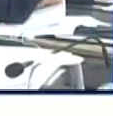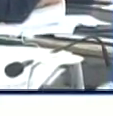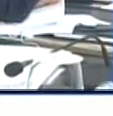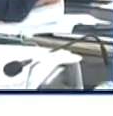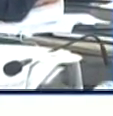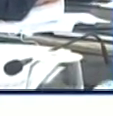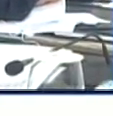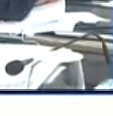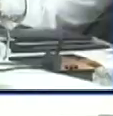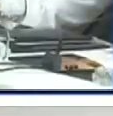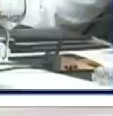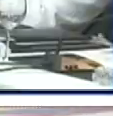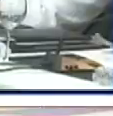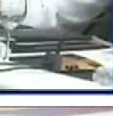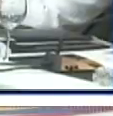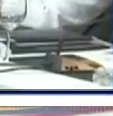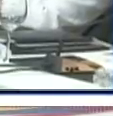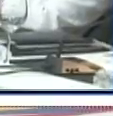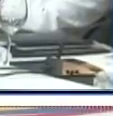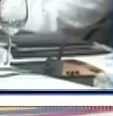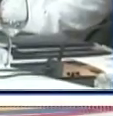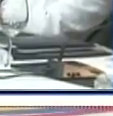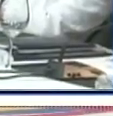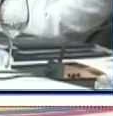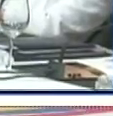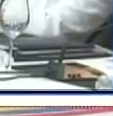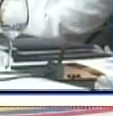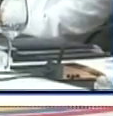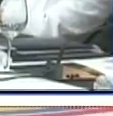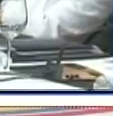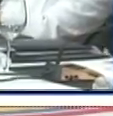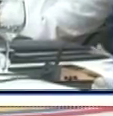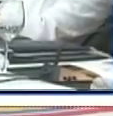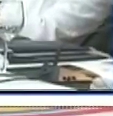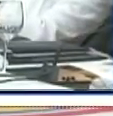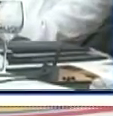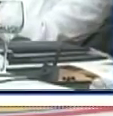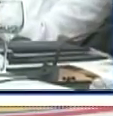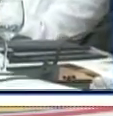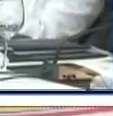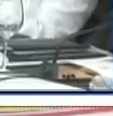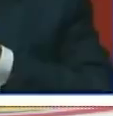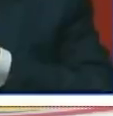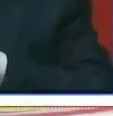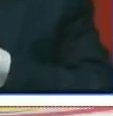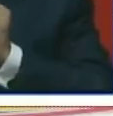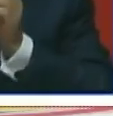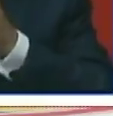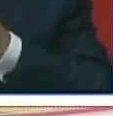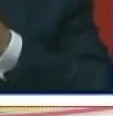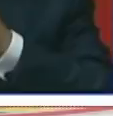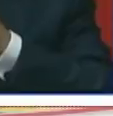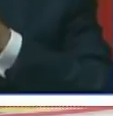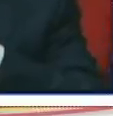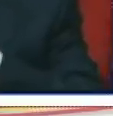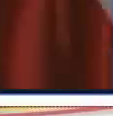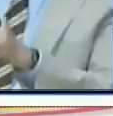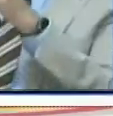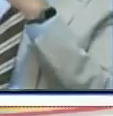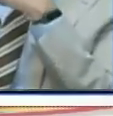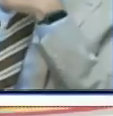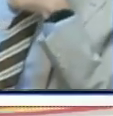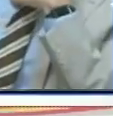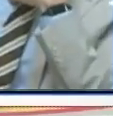negociar con el gobierno revolucionario. Yo les dije, muy bien, vamos a negociar. Yo quiero diálogo. Ustedes quieren